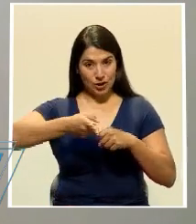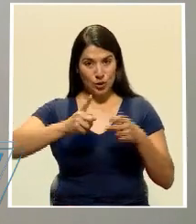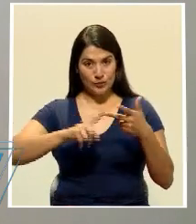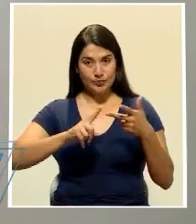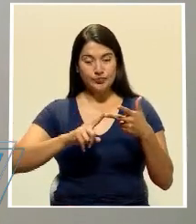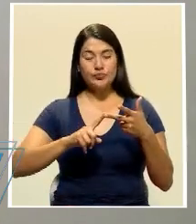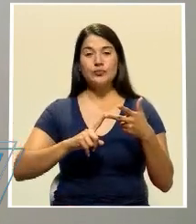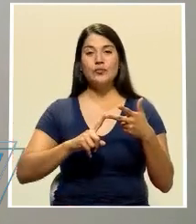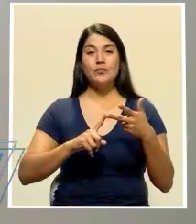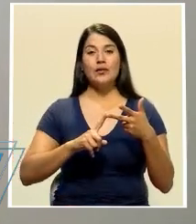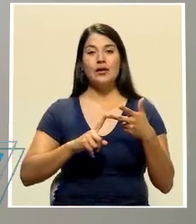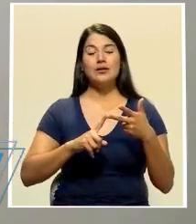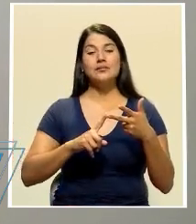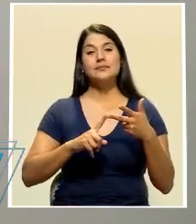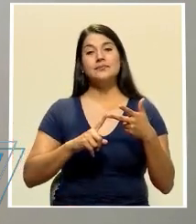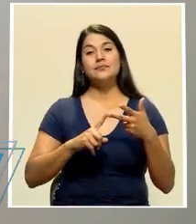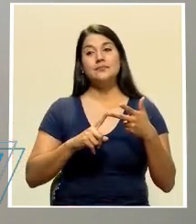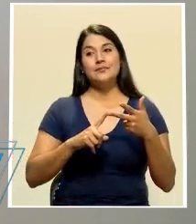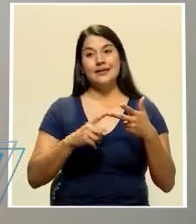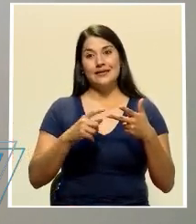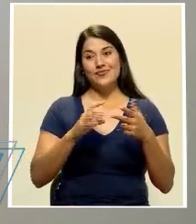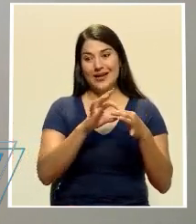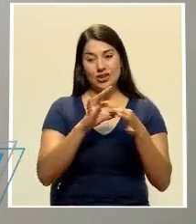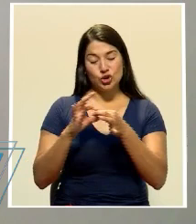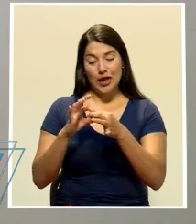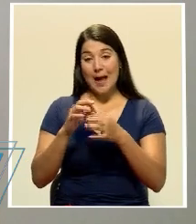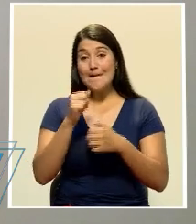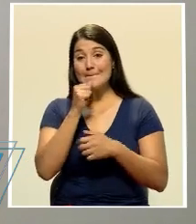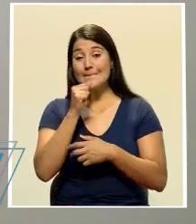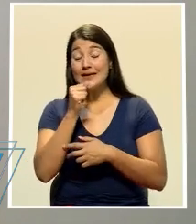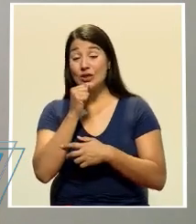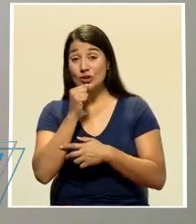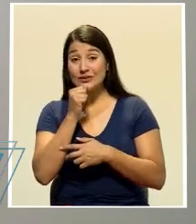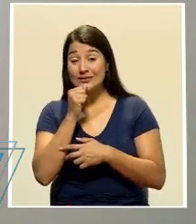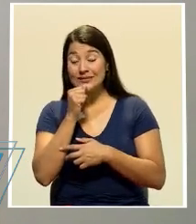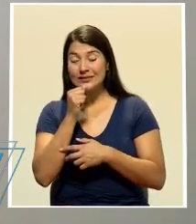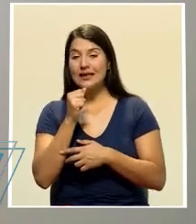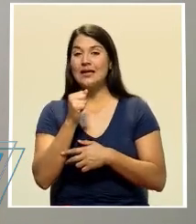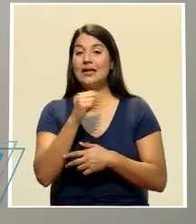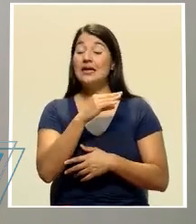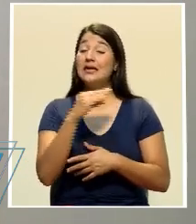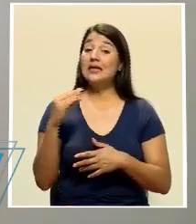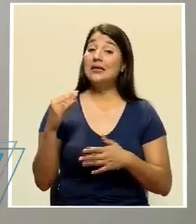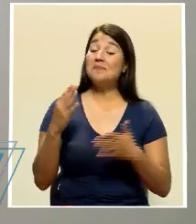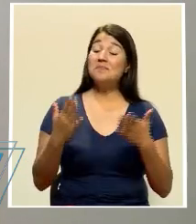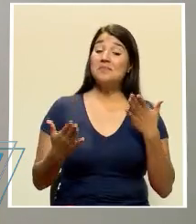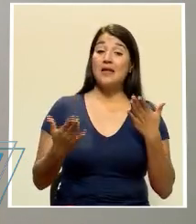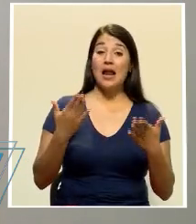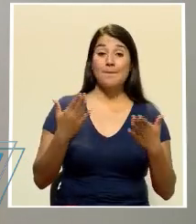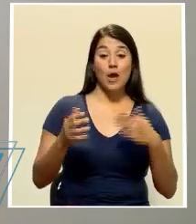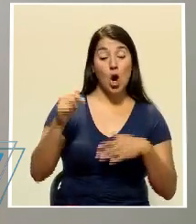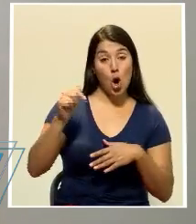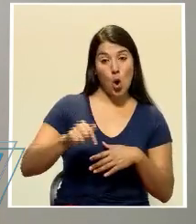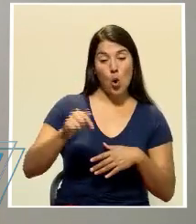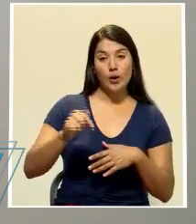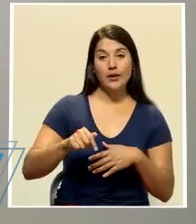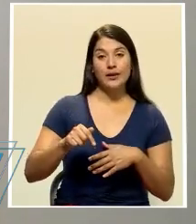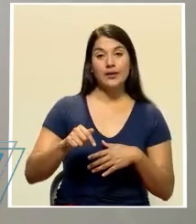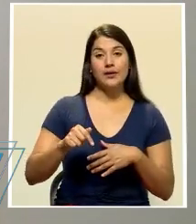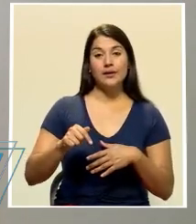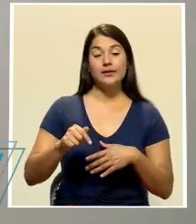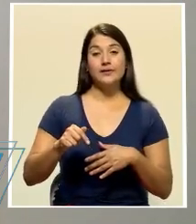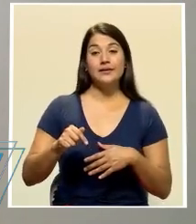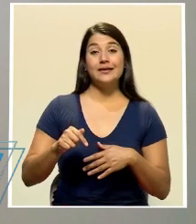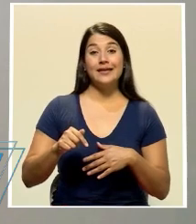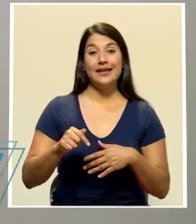que socialmente entrañaba esta profesión, de lo que puede ser que hoy estén recibiendo